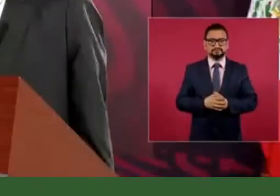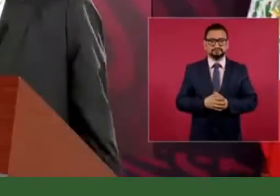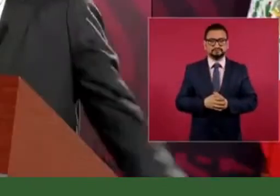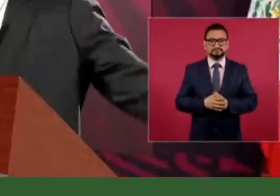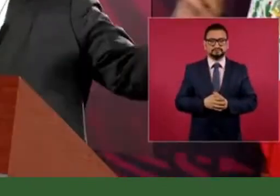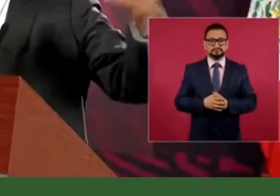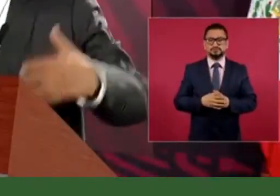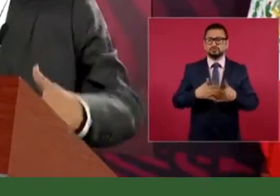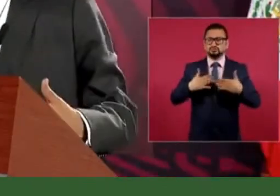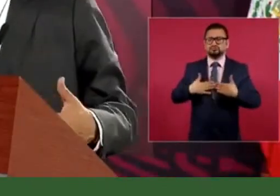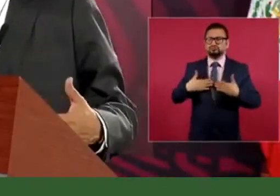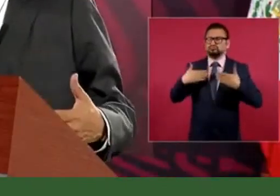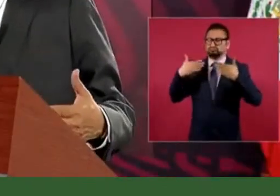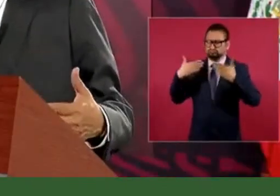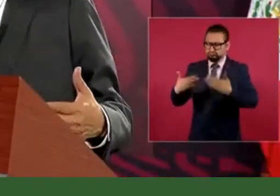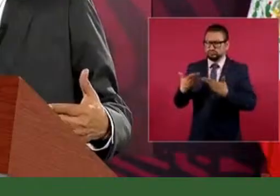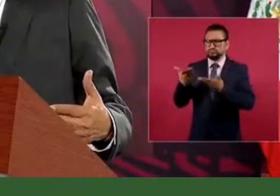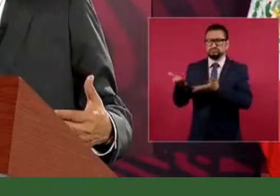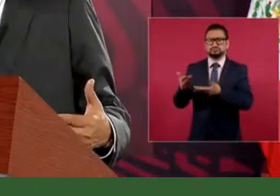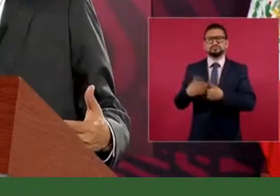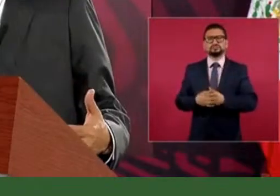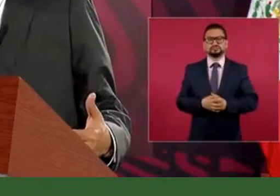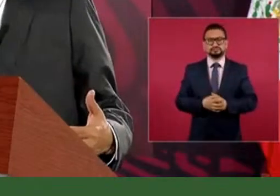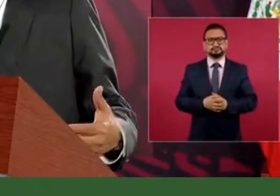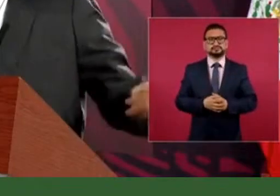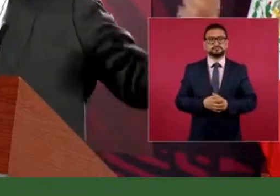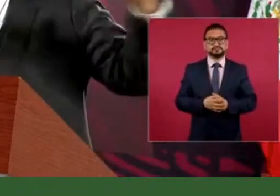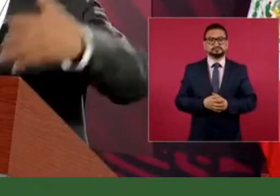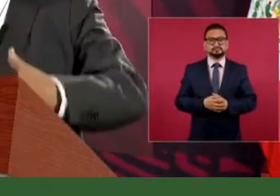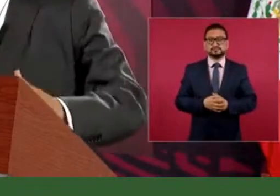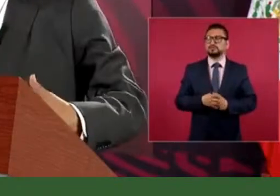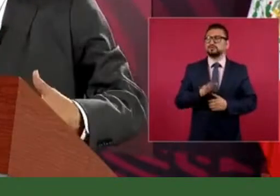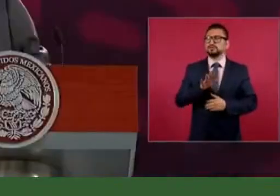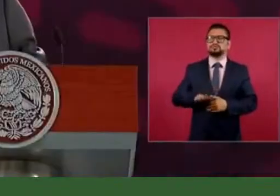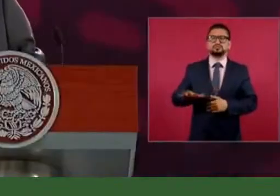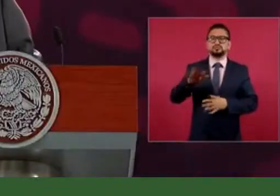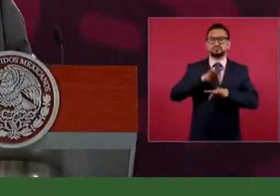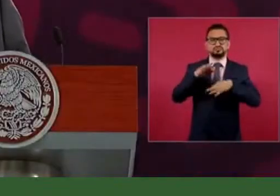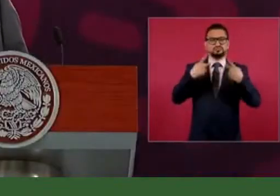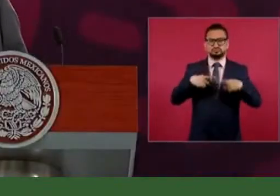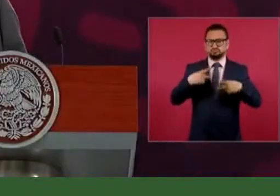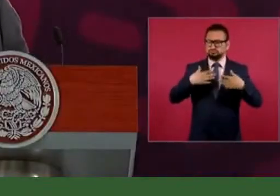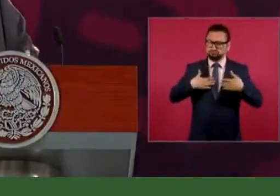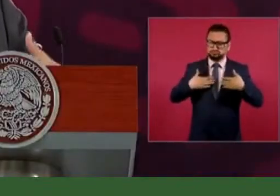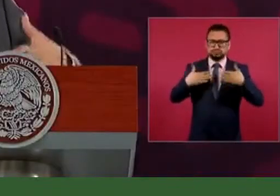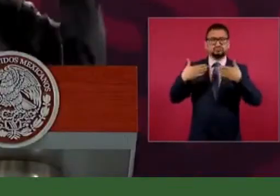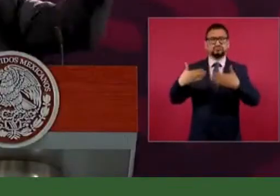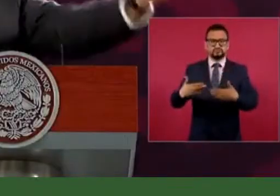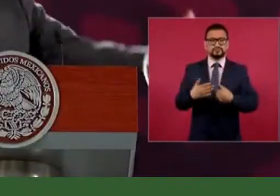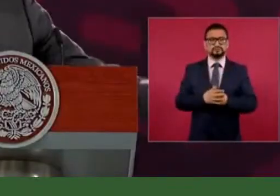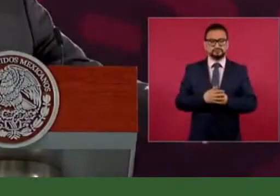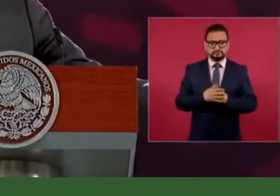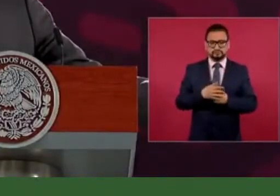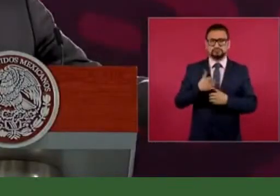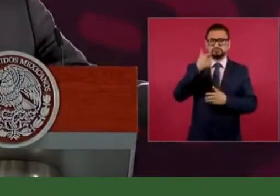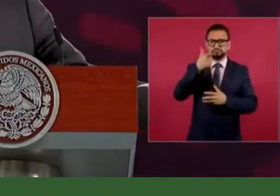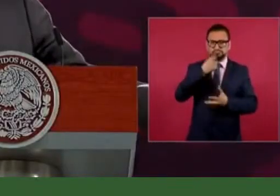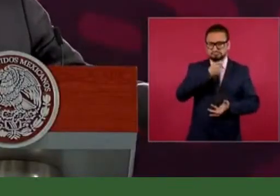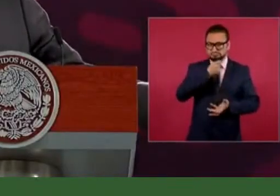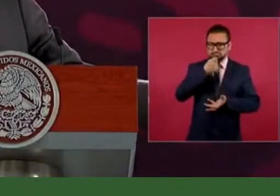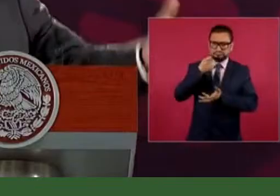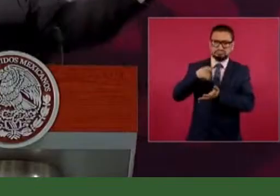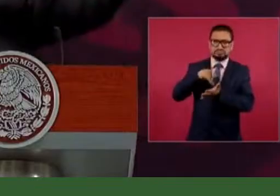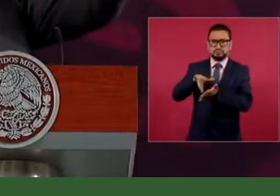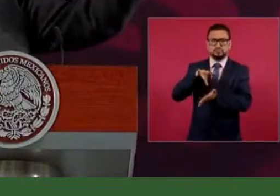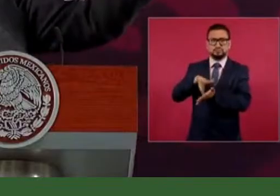y confiamos en ellos y en la gente. Se les dieron los recursos